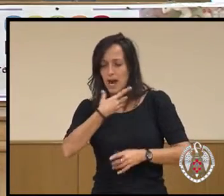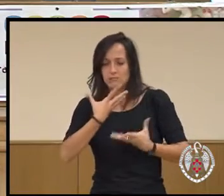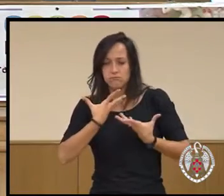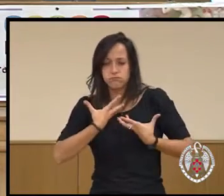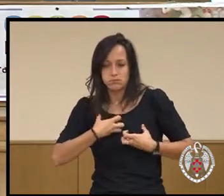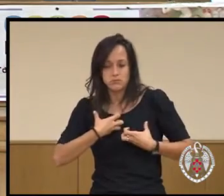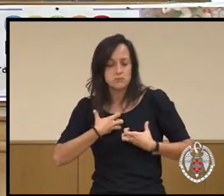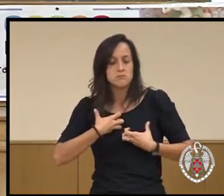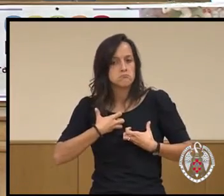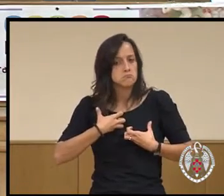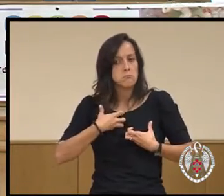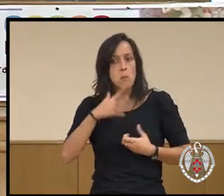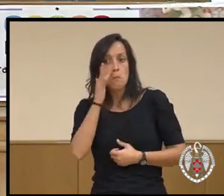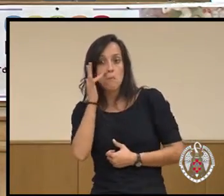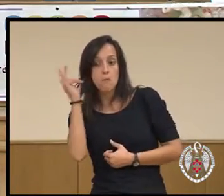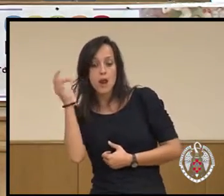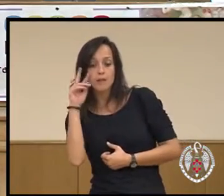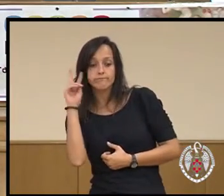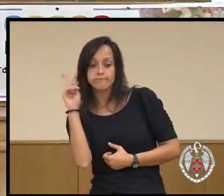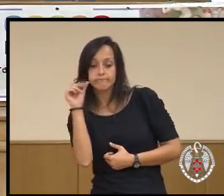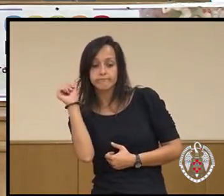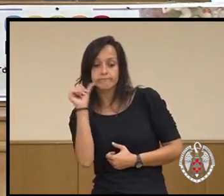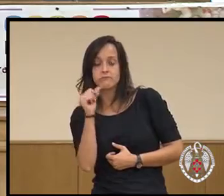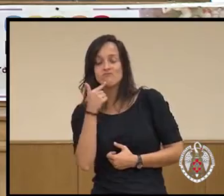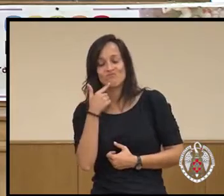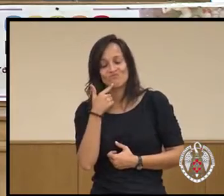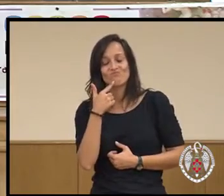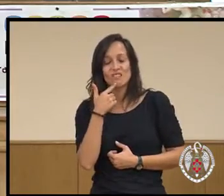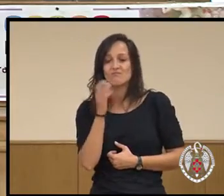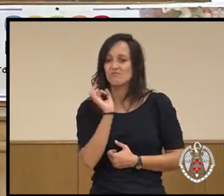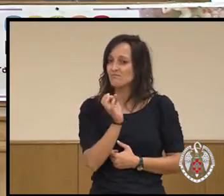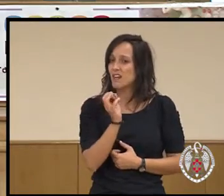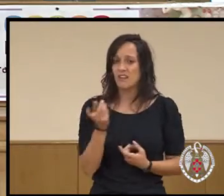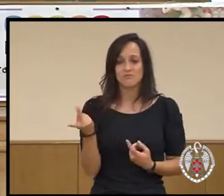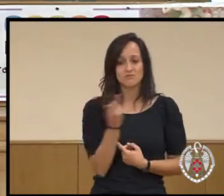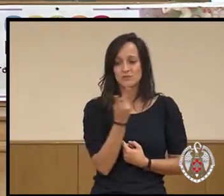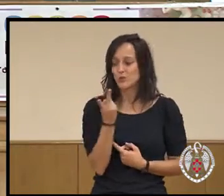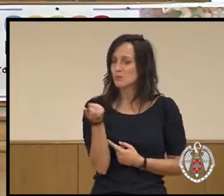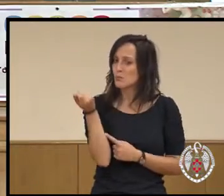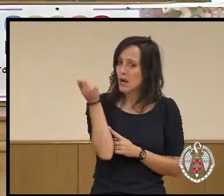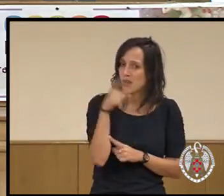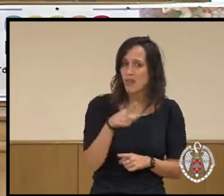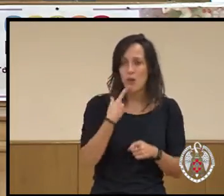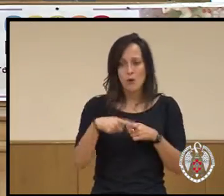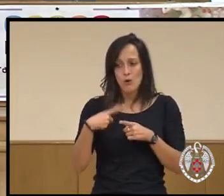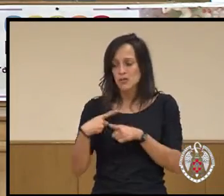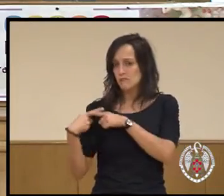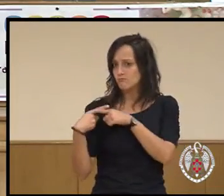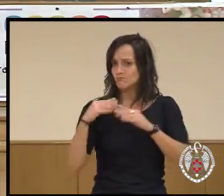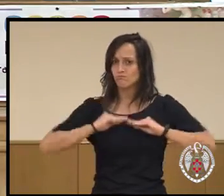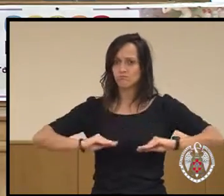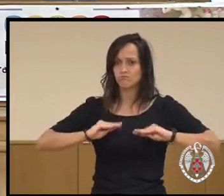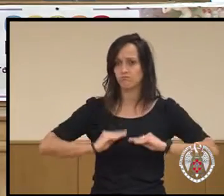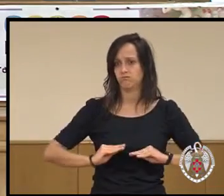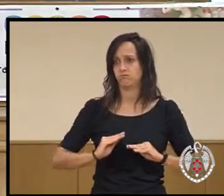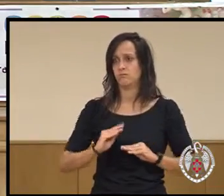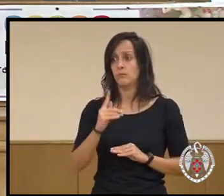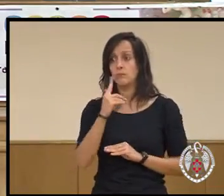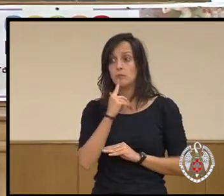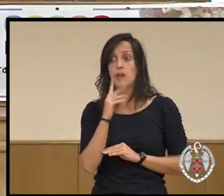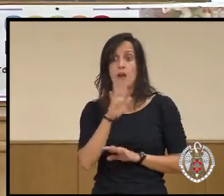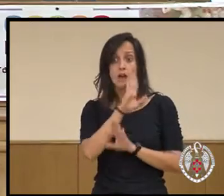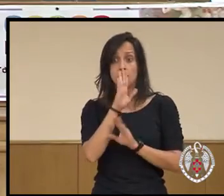tanto, Velázquez se sentía, desde luego, identificado en muchos sentidos con su señor. Como mecenas, Felipe IV fue el artífice de Velázquez